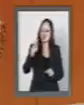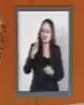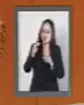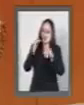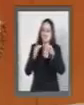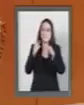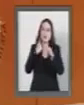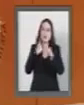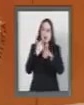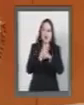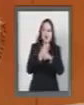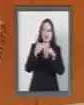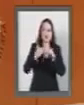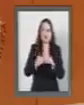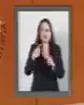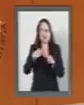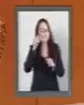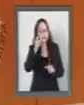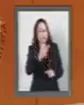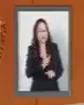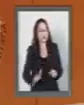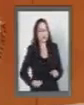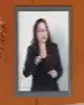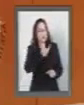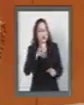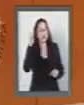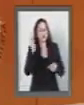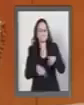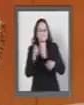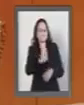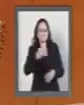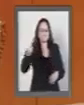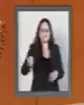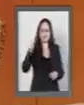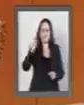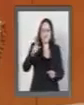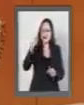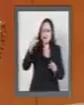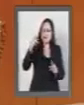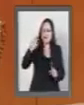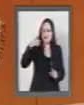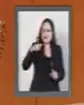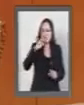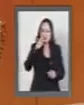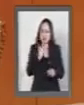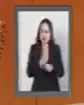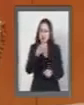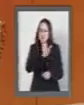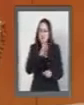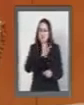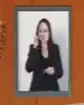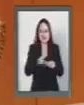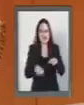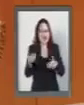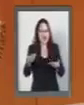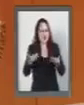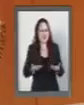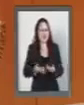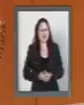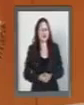quitar, no digas el presidente de la República, lo puede quitar el Procurador cuando quiera. Entonces,